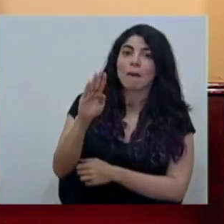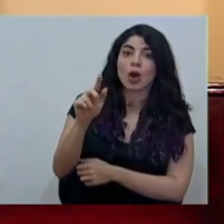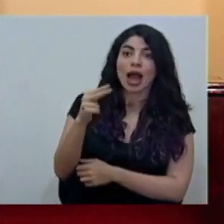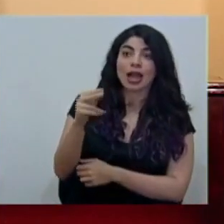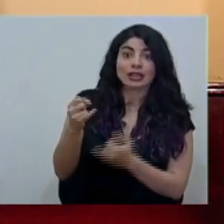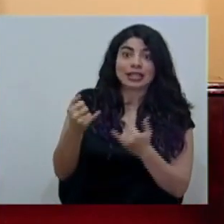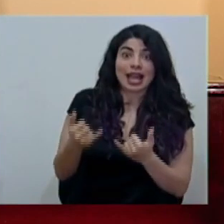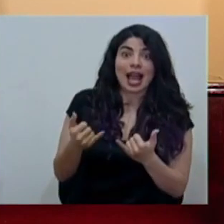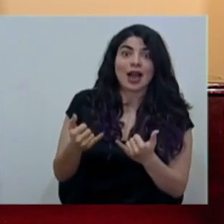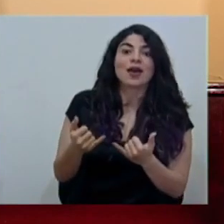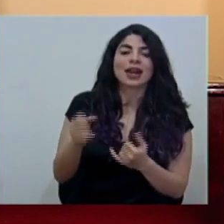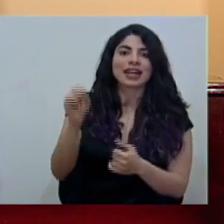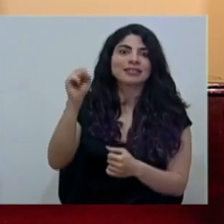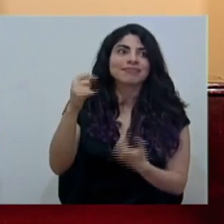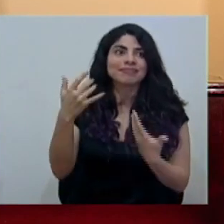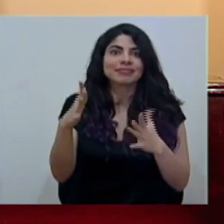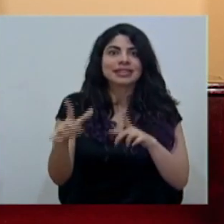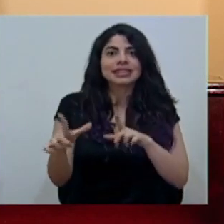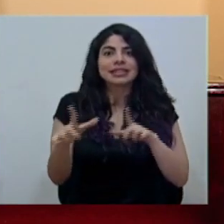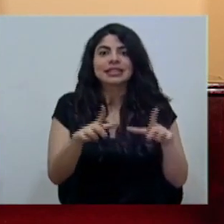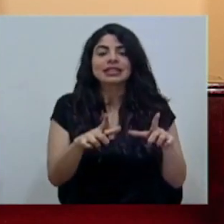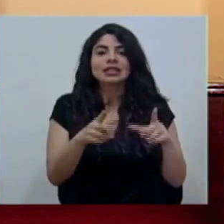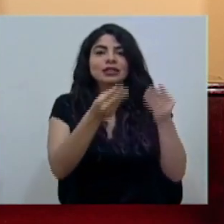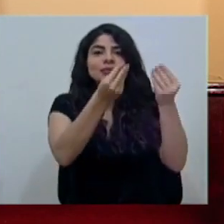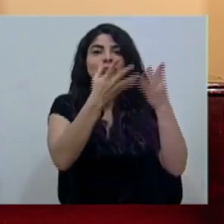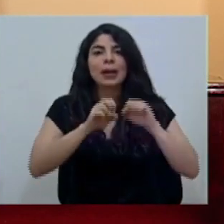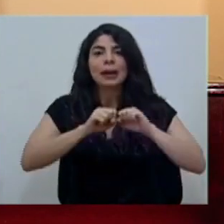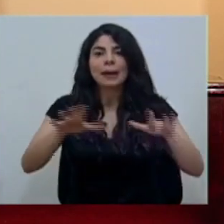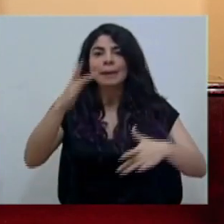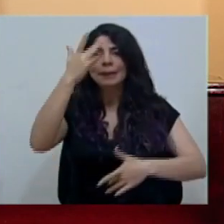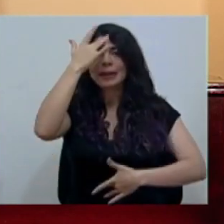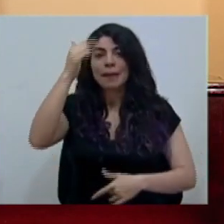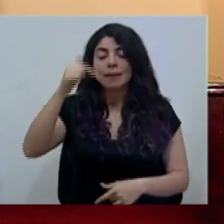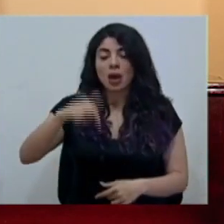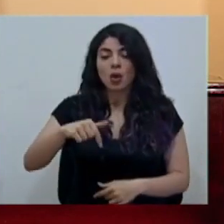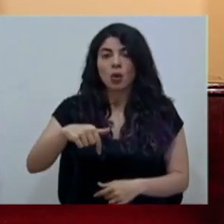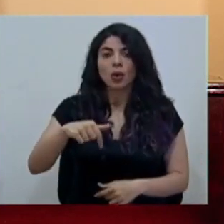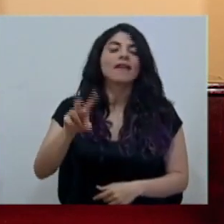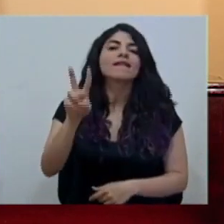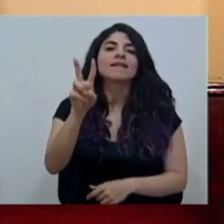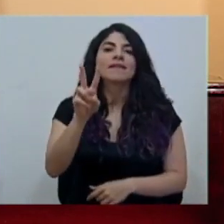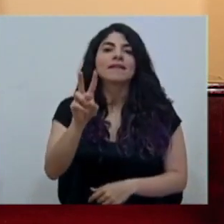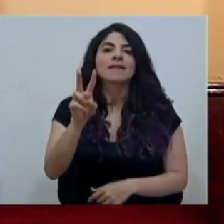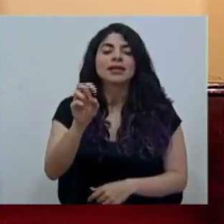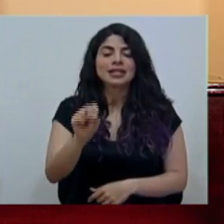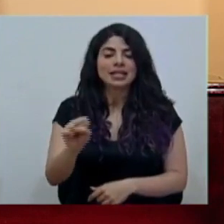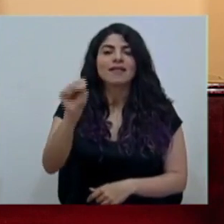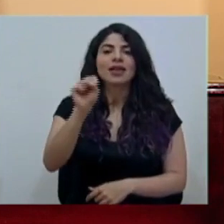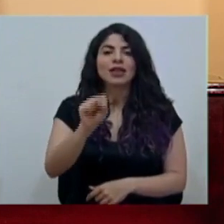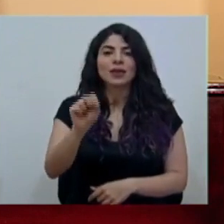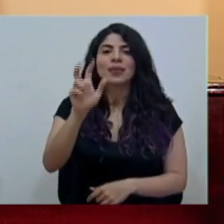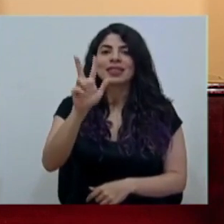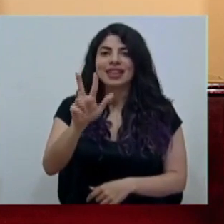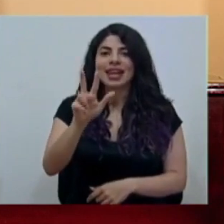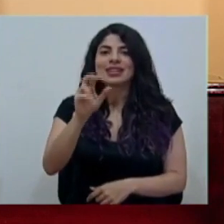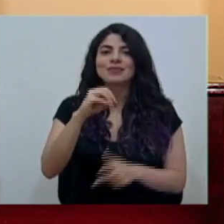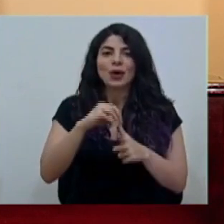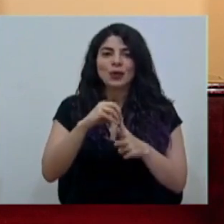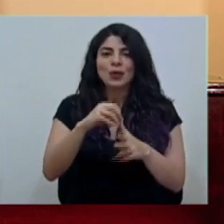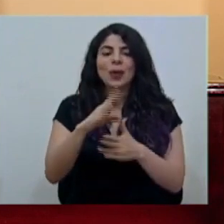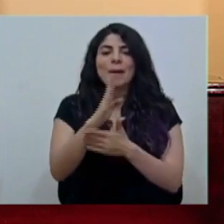ahora sí, precisamente, tenemos el reporte epidemiológico para este viernes, para este sábado, 3 de octubre,